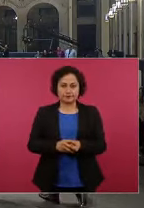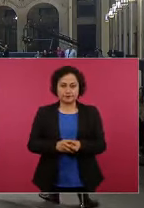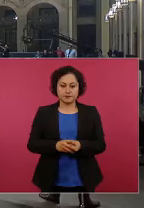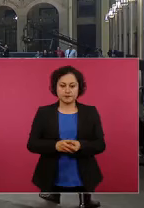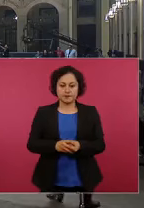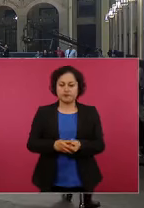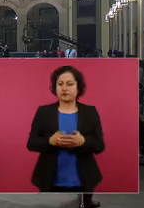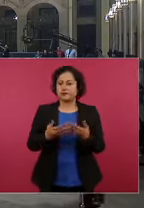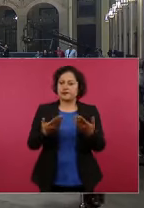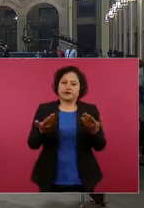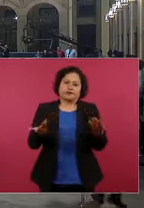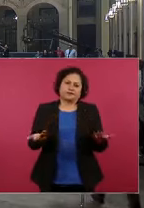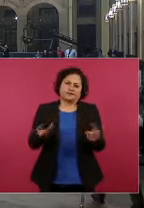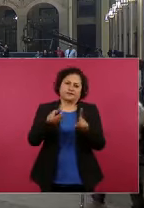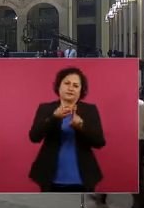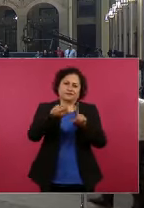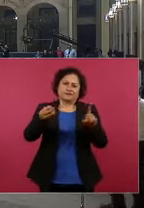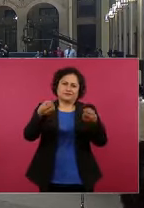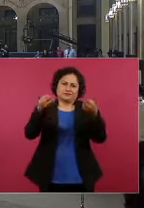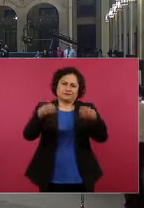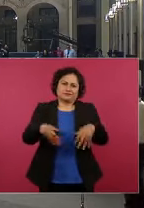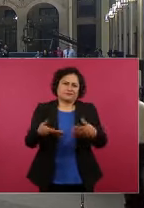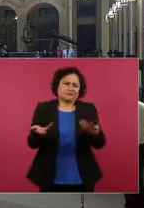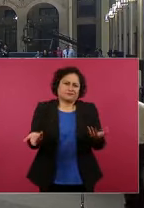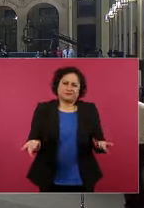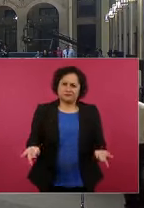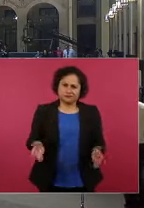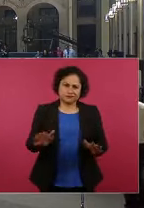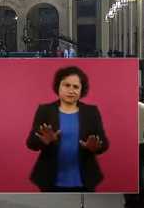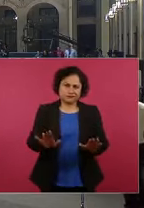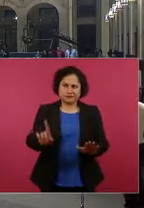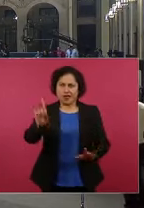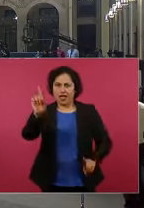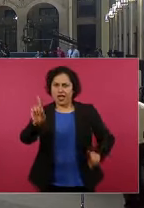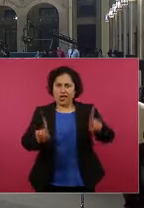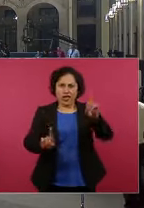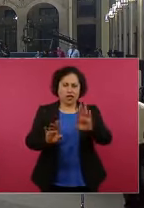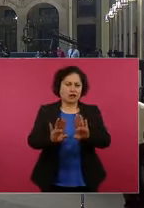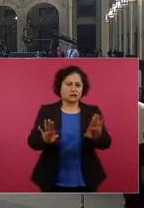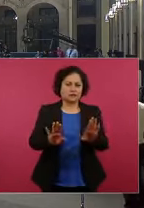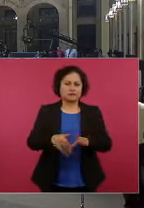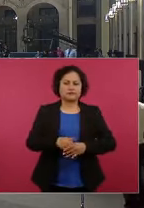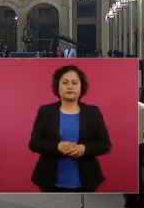Es que si no, no hay orden, o sea, vamos a empezar.